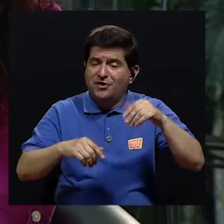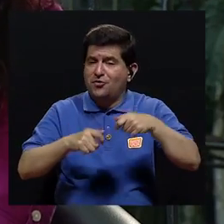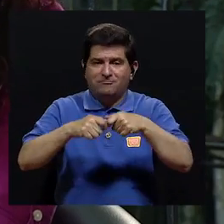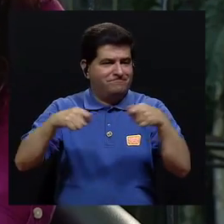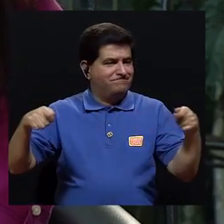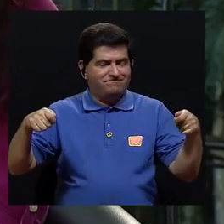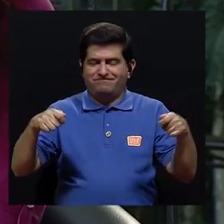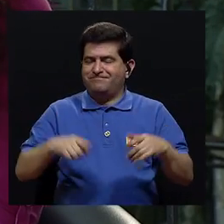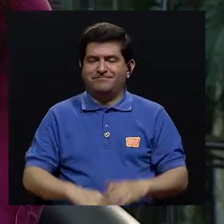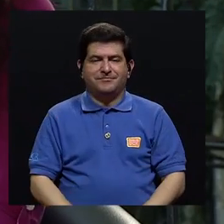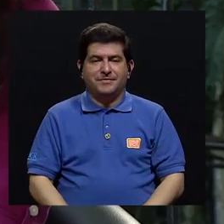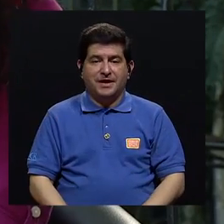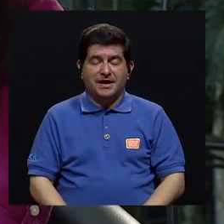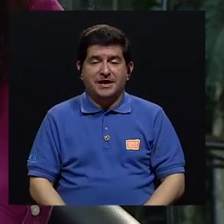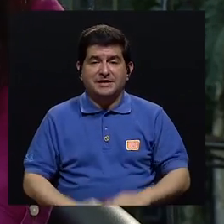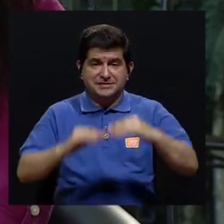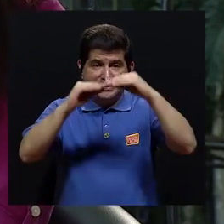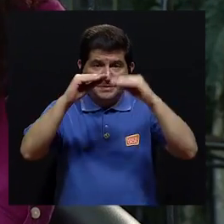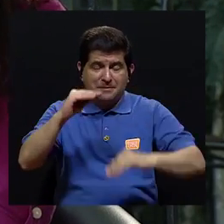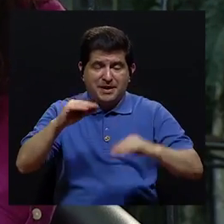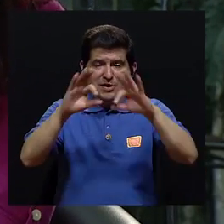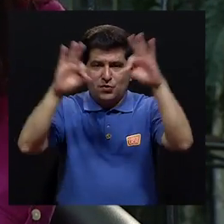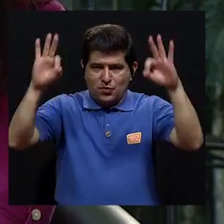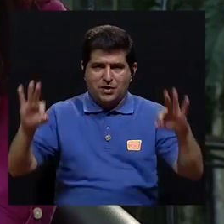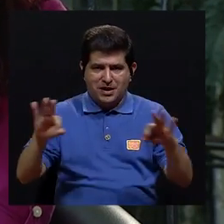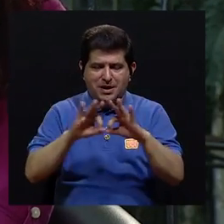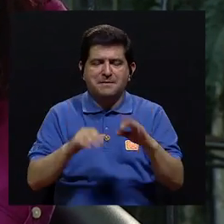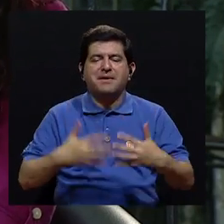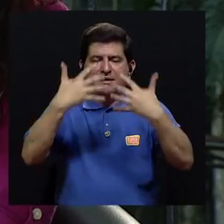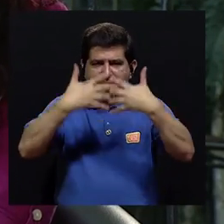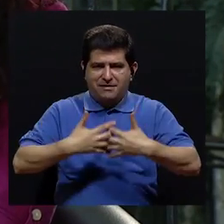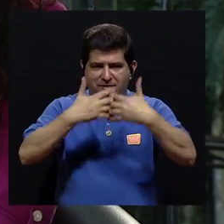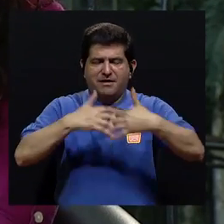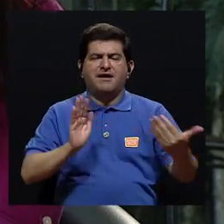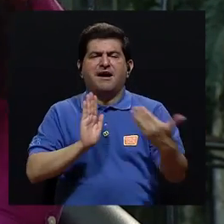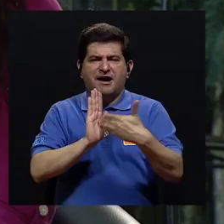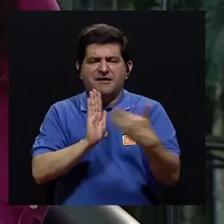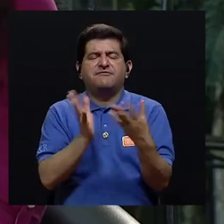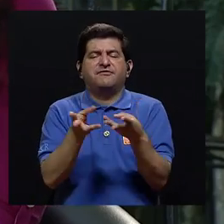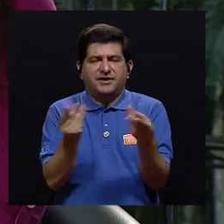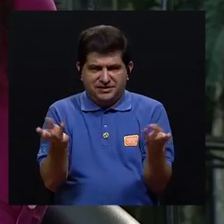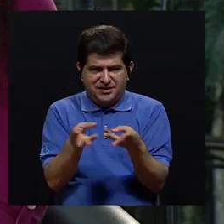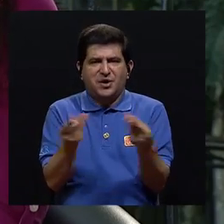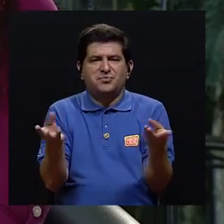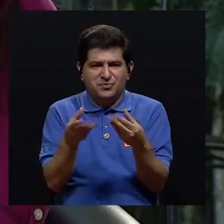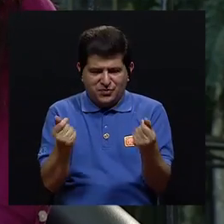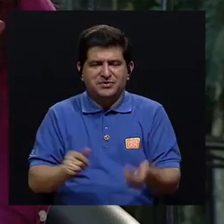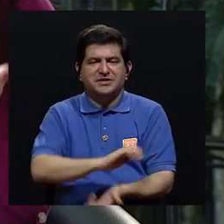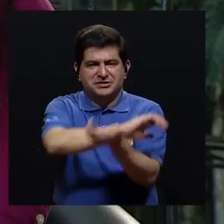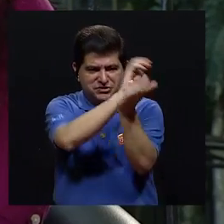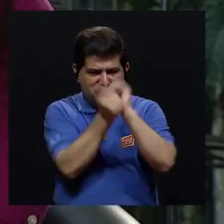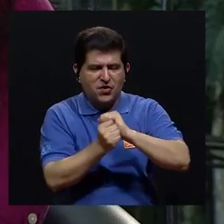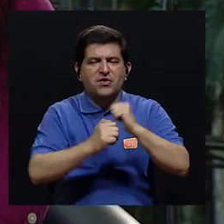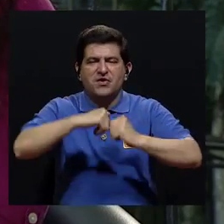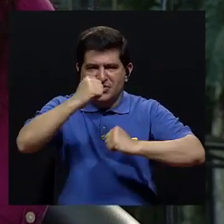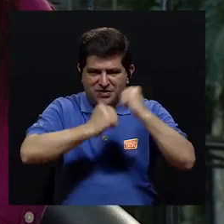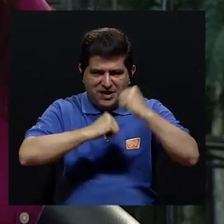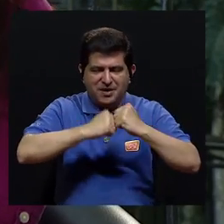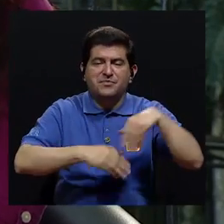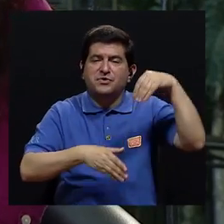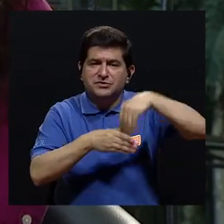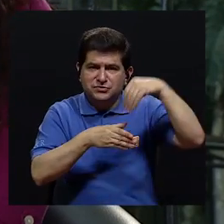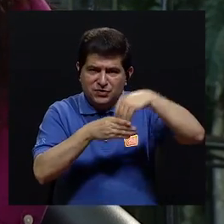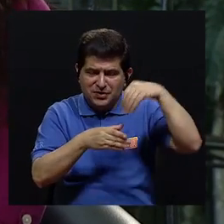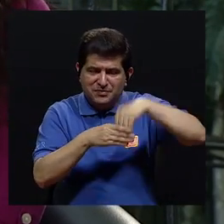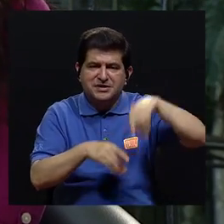medir. Una pérdida de la imagen corporativa, toda la afectación en la producción, cambios en la infraestructura y